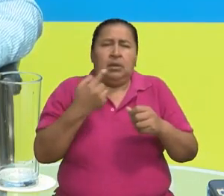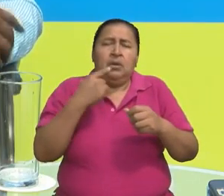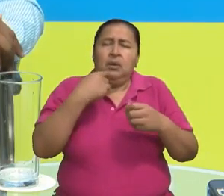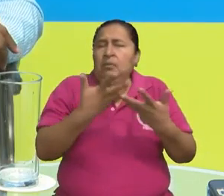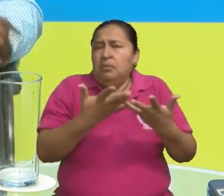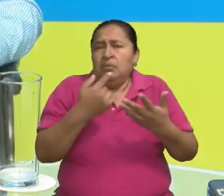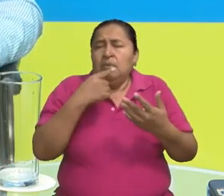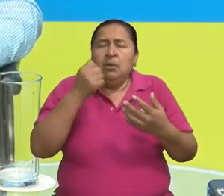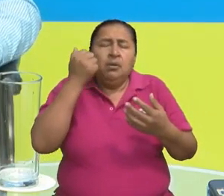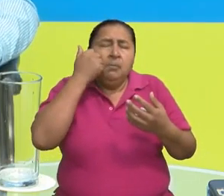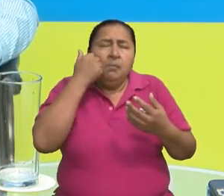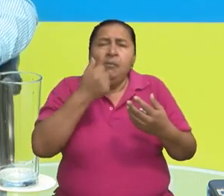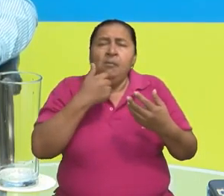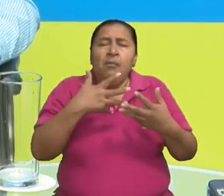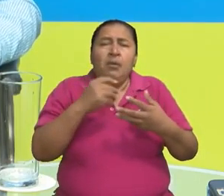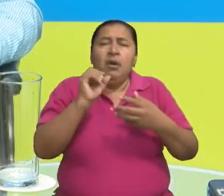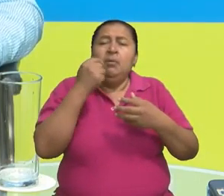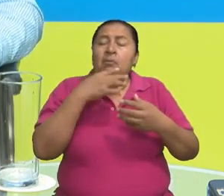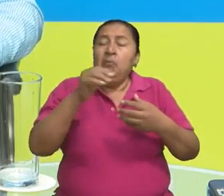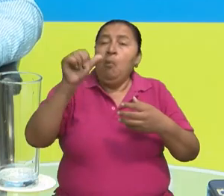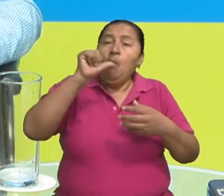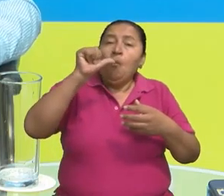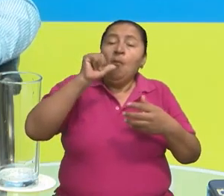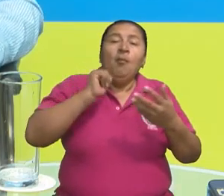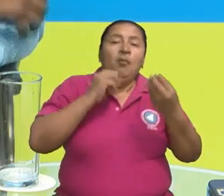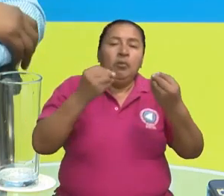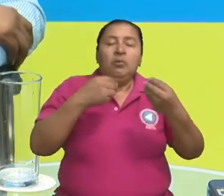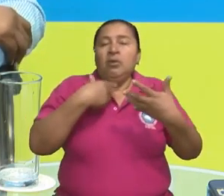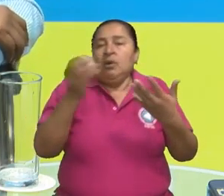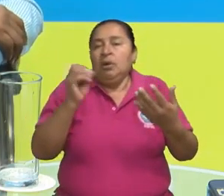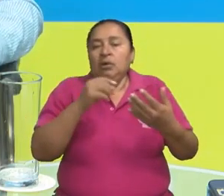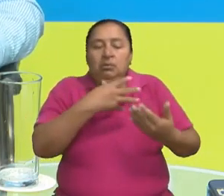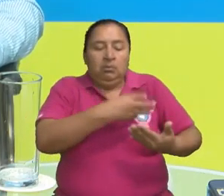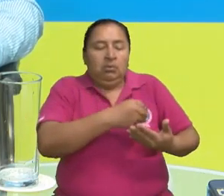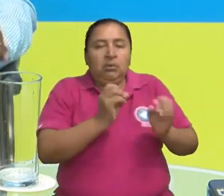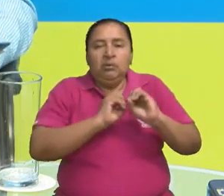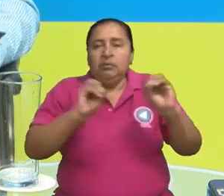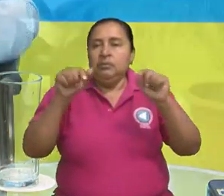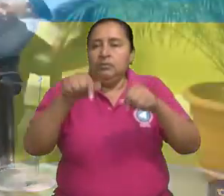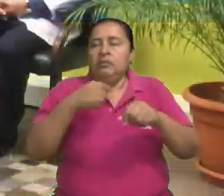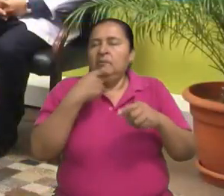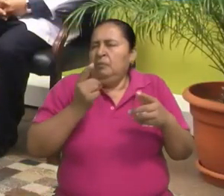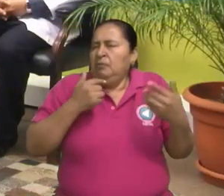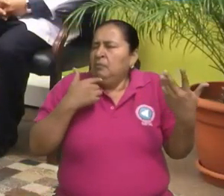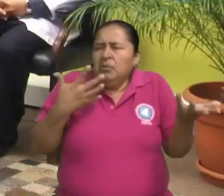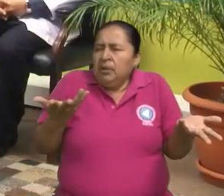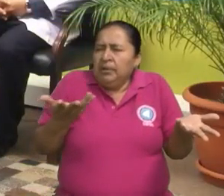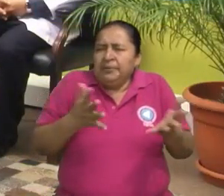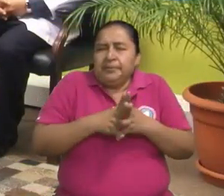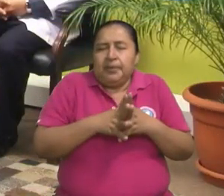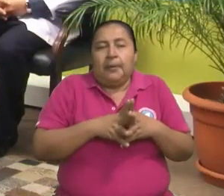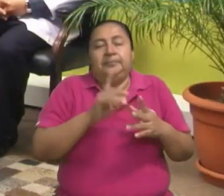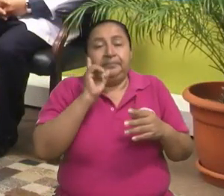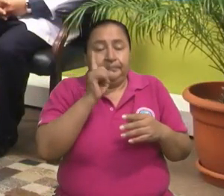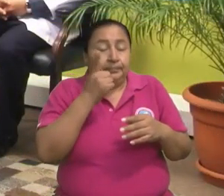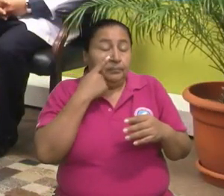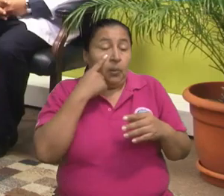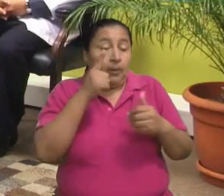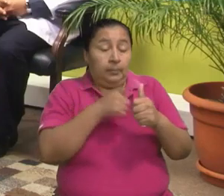certificación con usar mucho biberón y no ser amamantado que tiene que ver bueno para comenzar